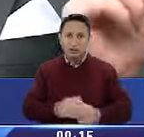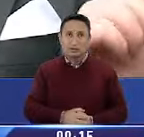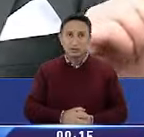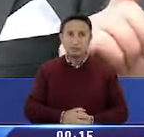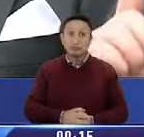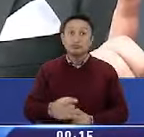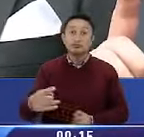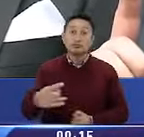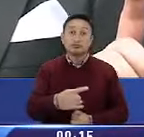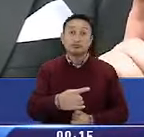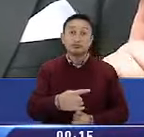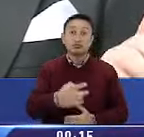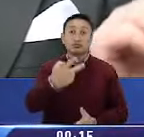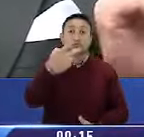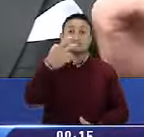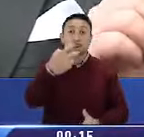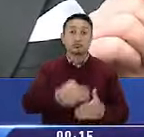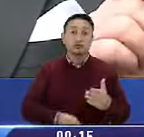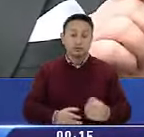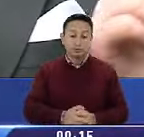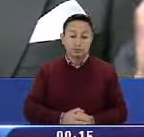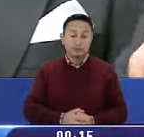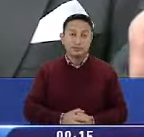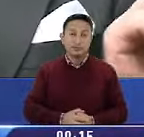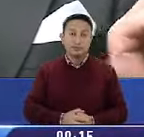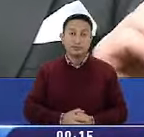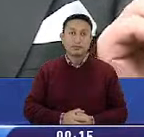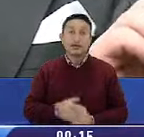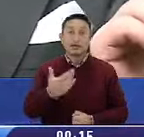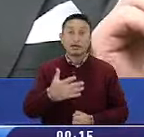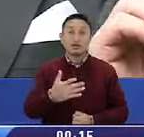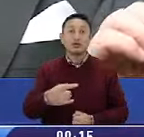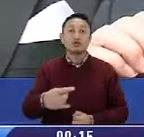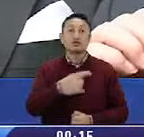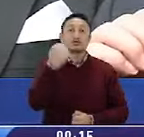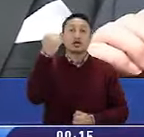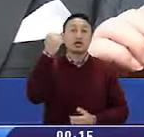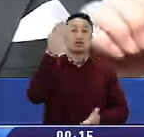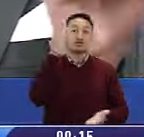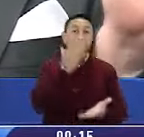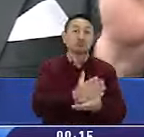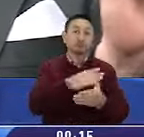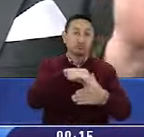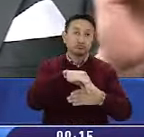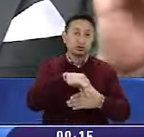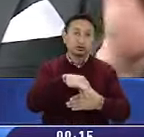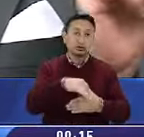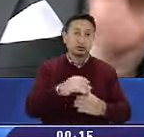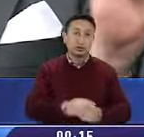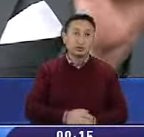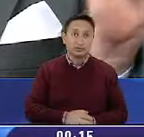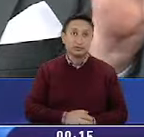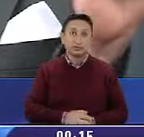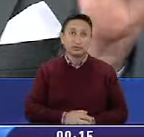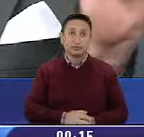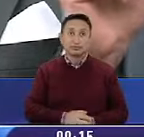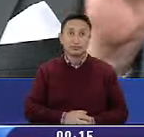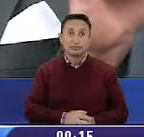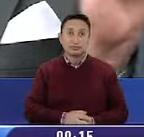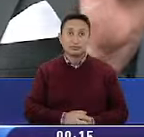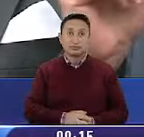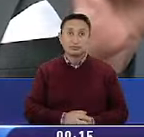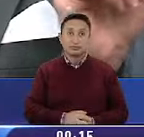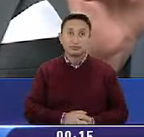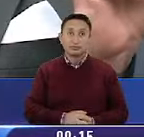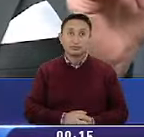serán sancionados con multa y con la suspensión de derechos, sin perjuicio de la cancelación